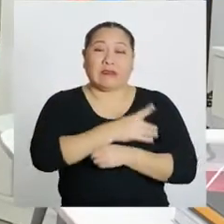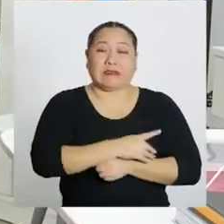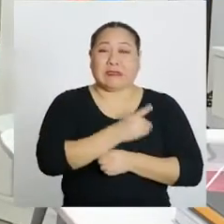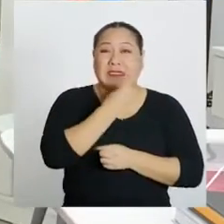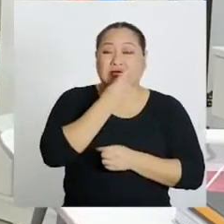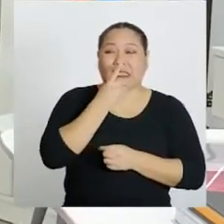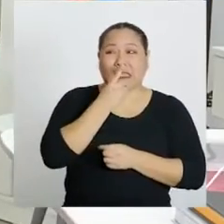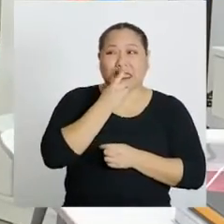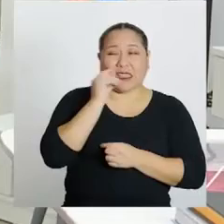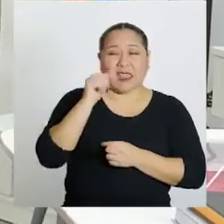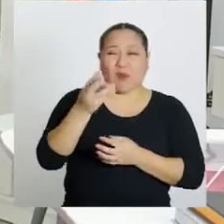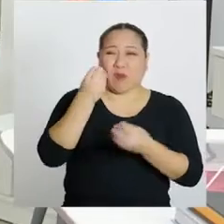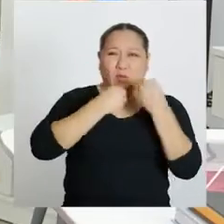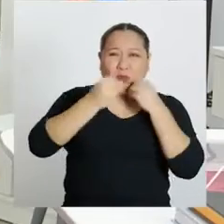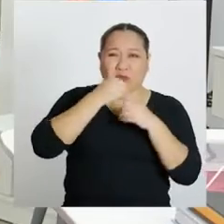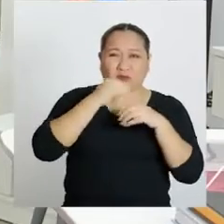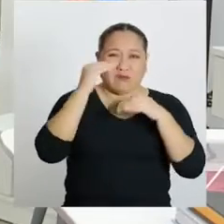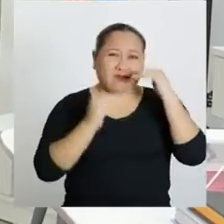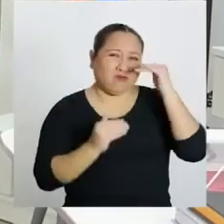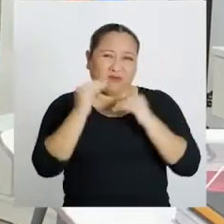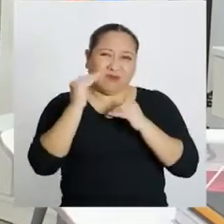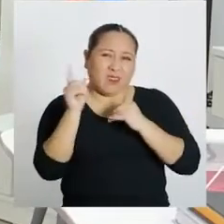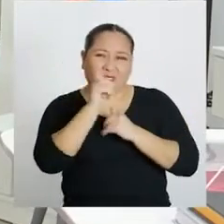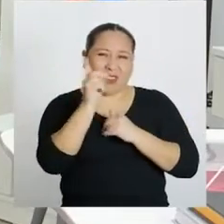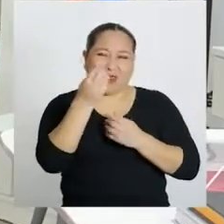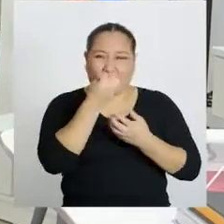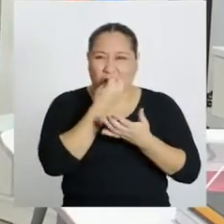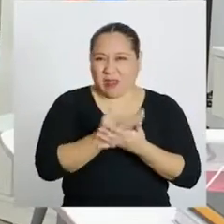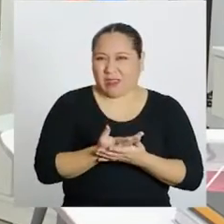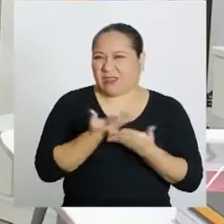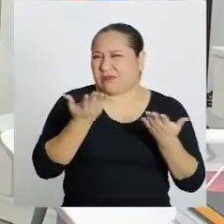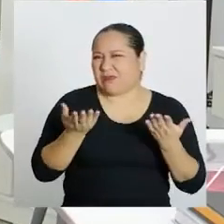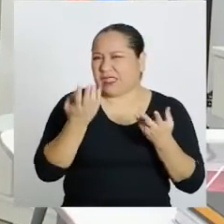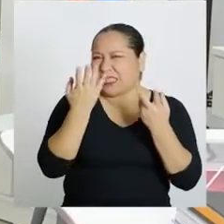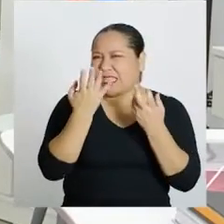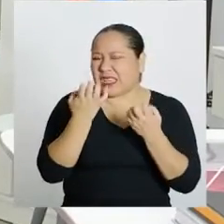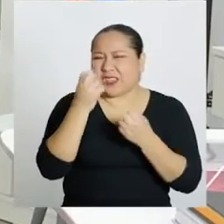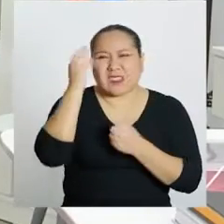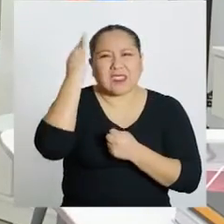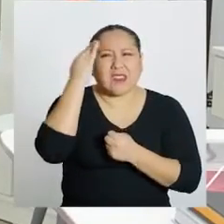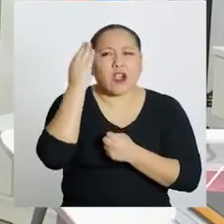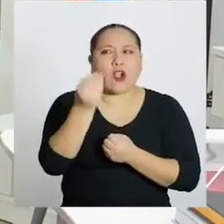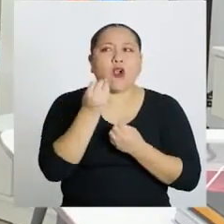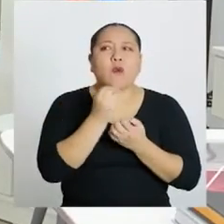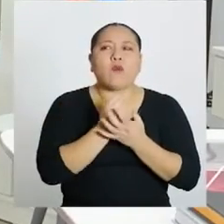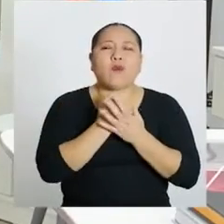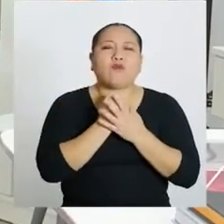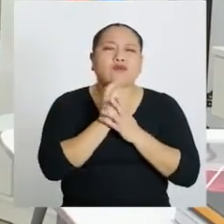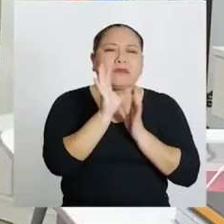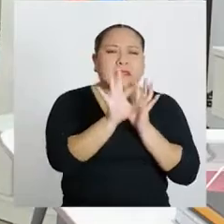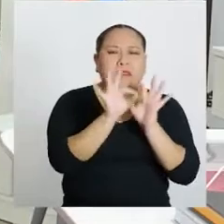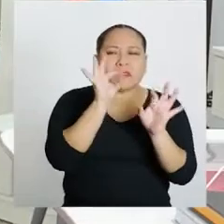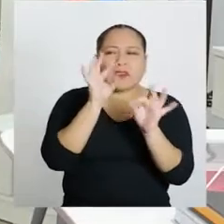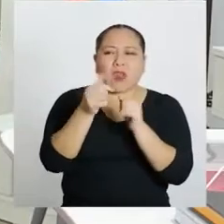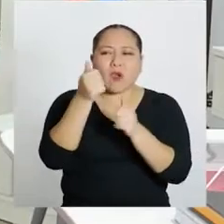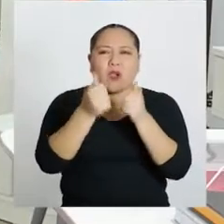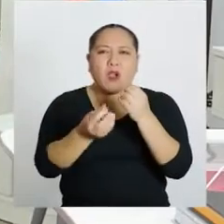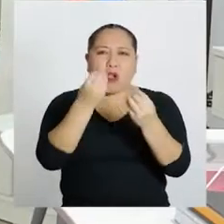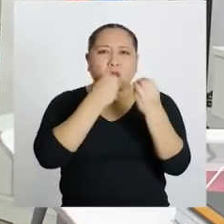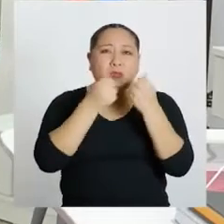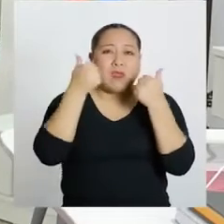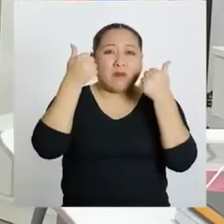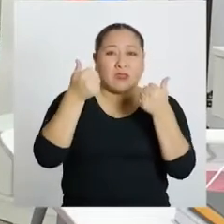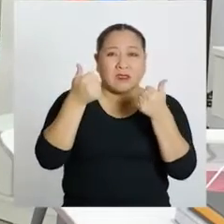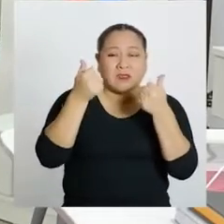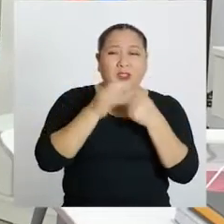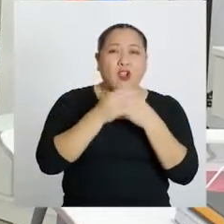dieta desbalanceada no es tan bueno. Entonces, quería saber cómo puedo identificar qué comida me hace